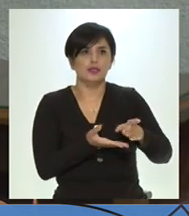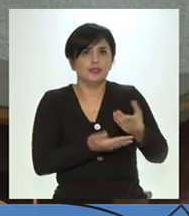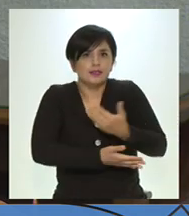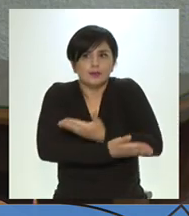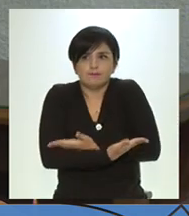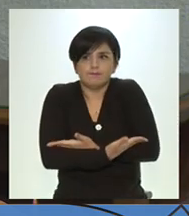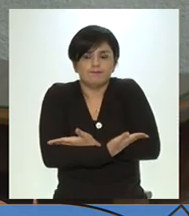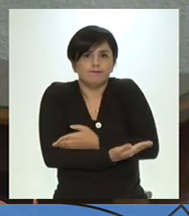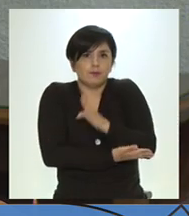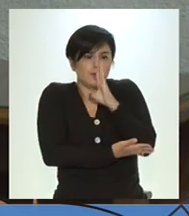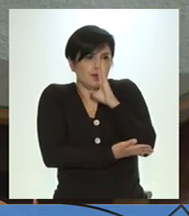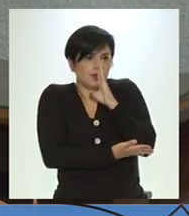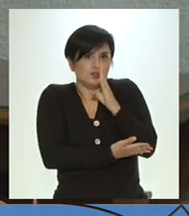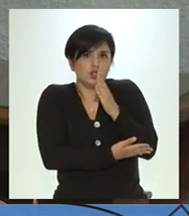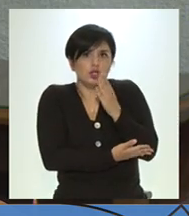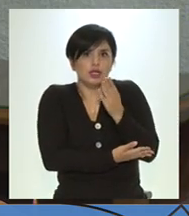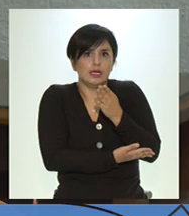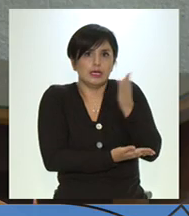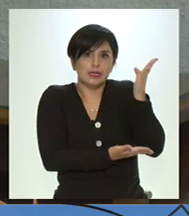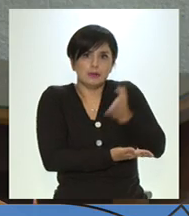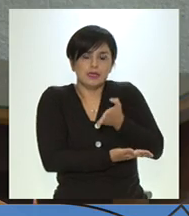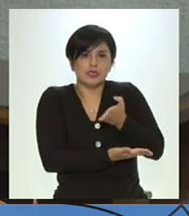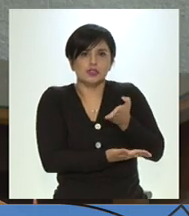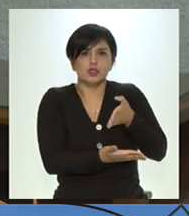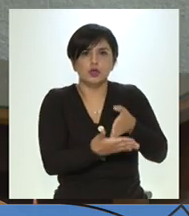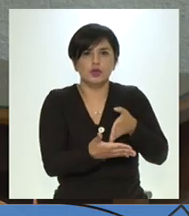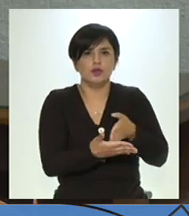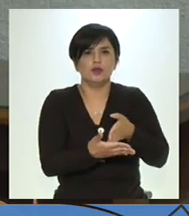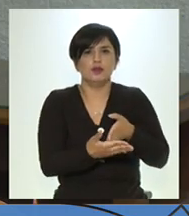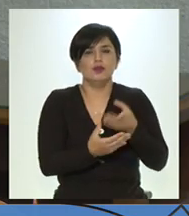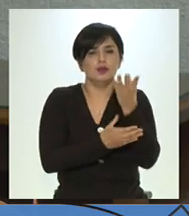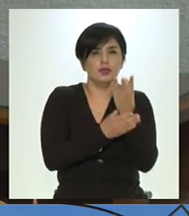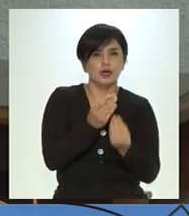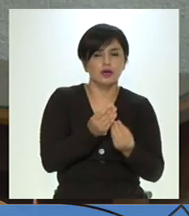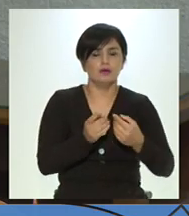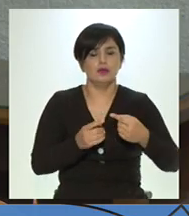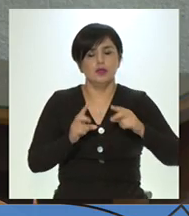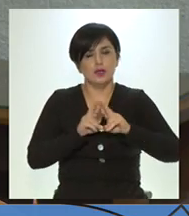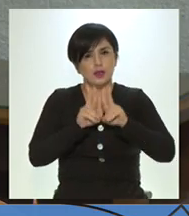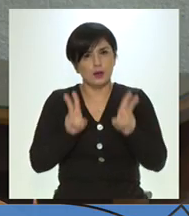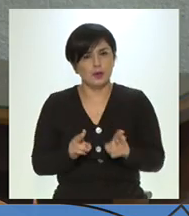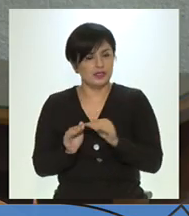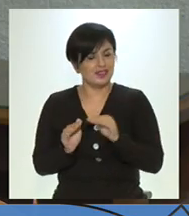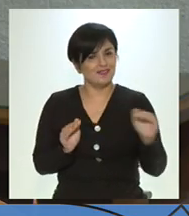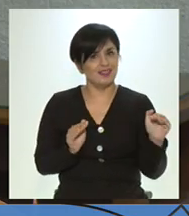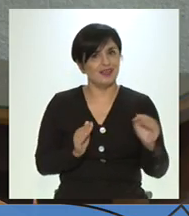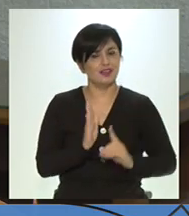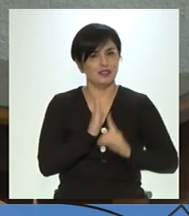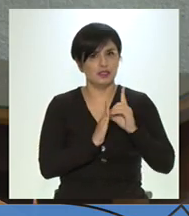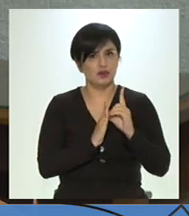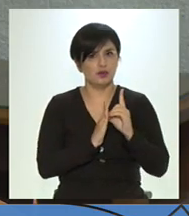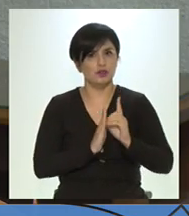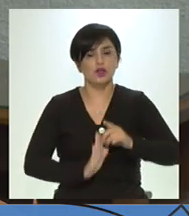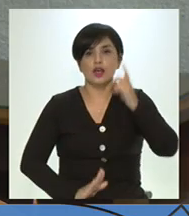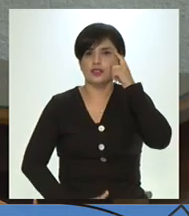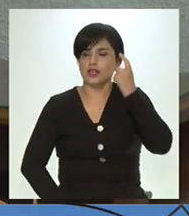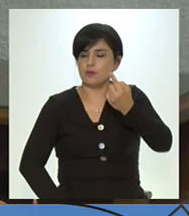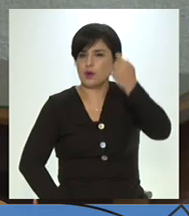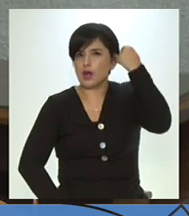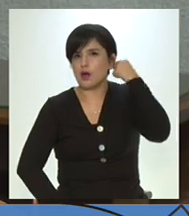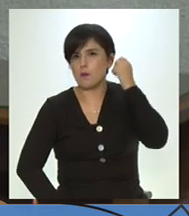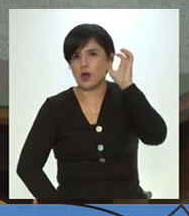que socava la paz la estabilidad y el desarrollo sostenible creo que contamos con la madurez y la resiliencia